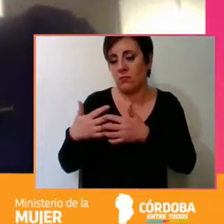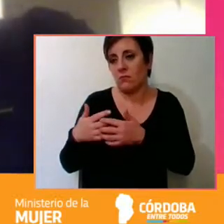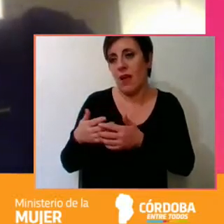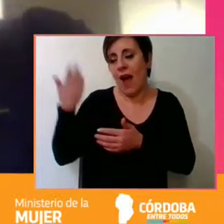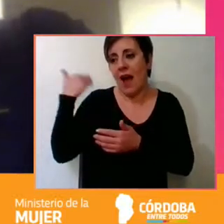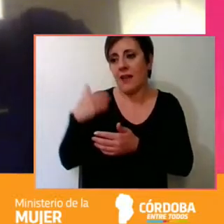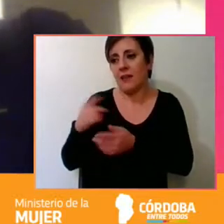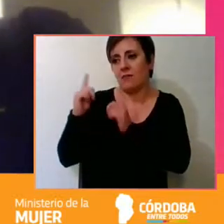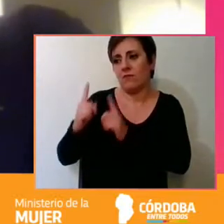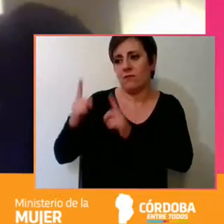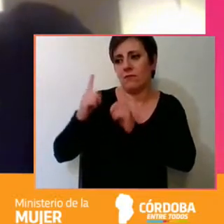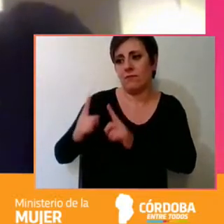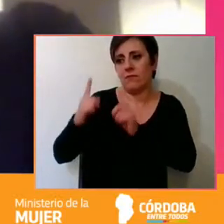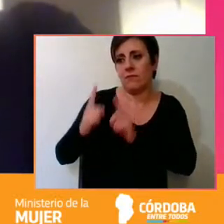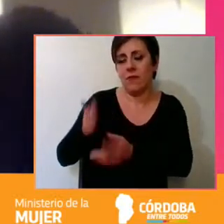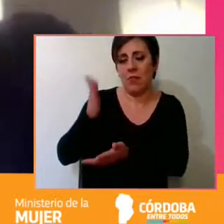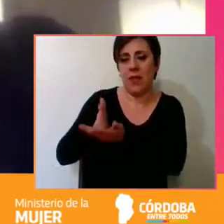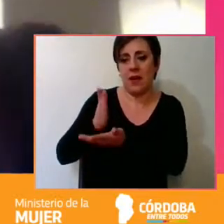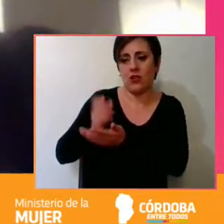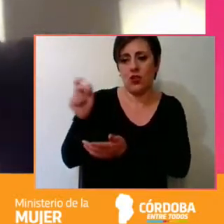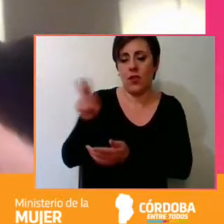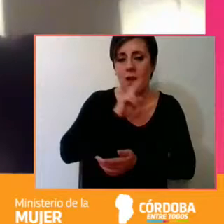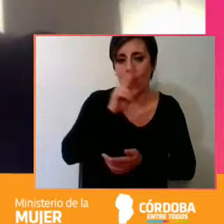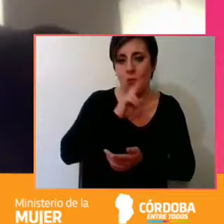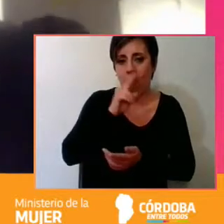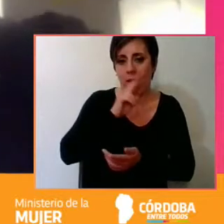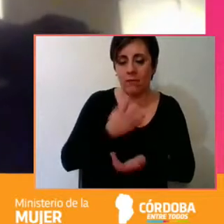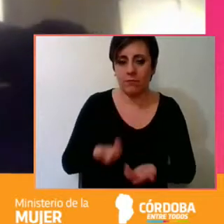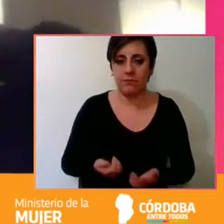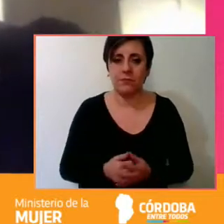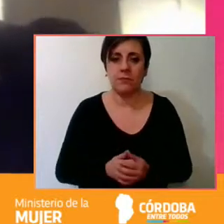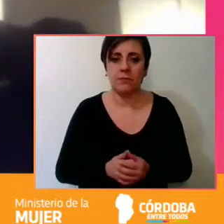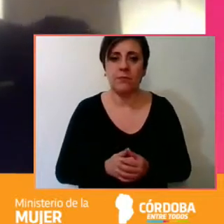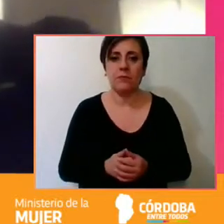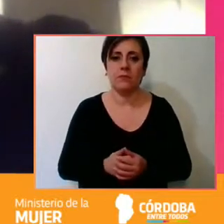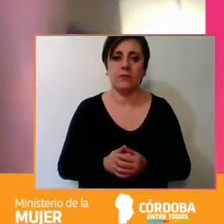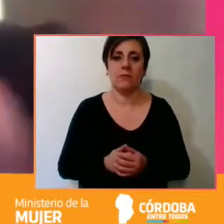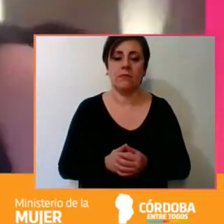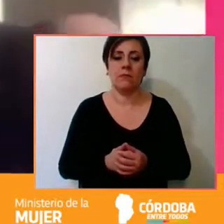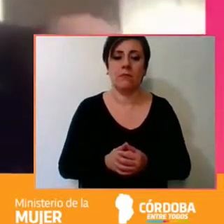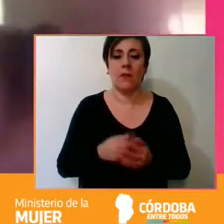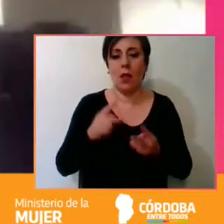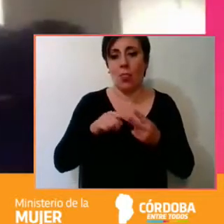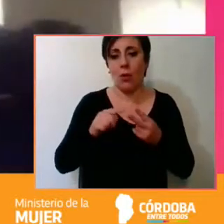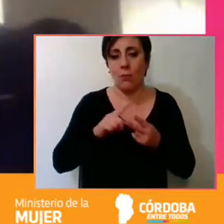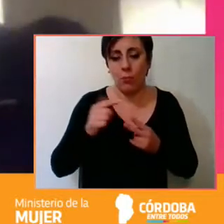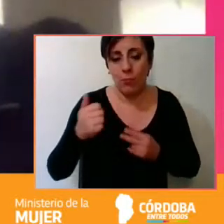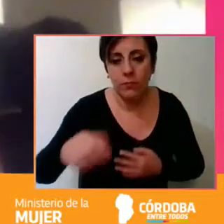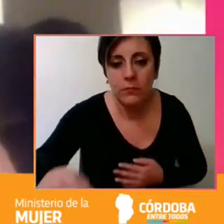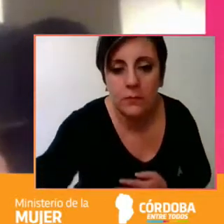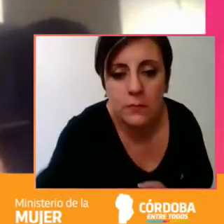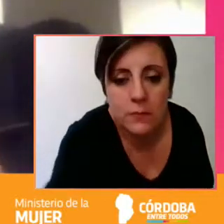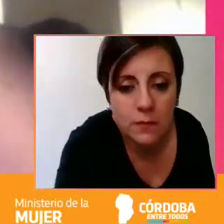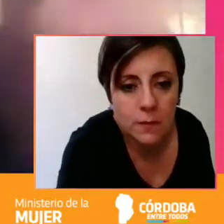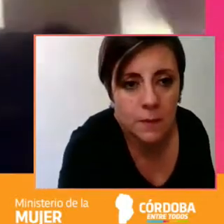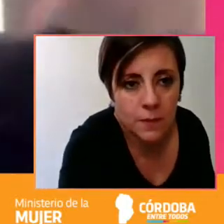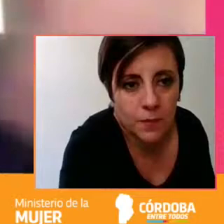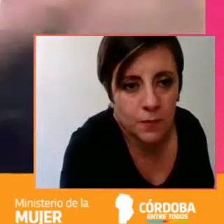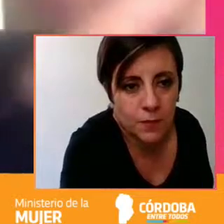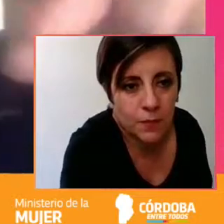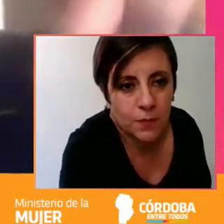mujeres. Y frente a eso, yo creo que ha habido dos posturas. Pero es muy importante que nos